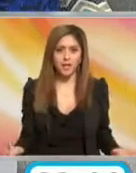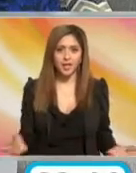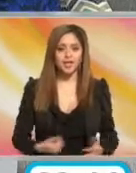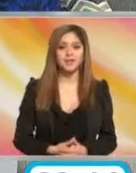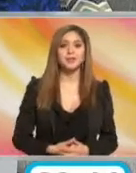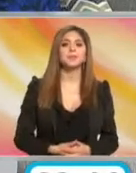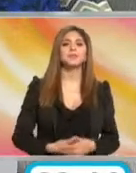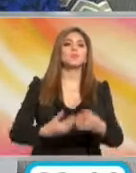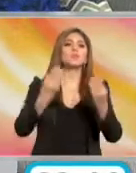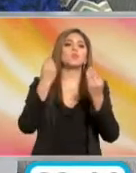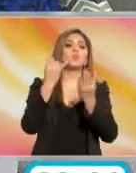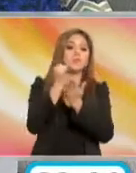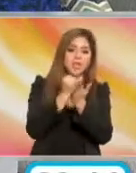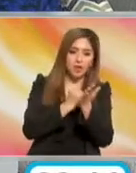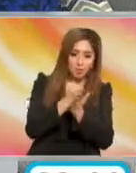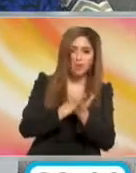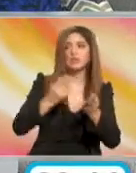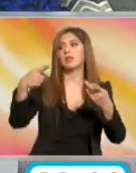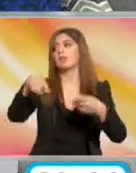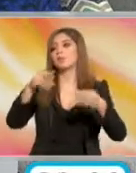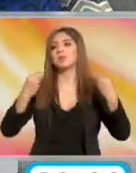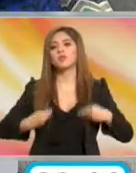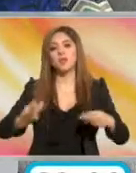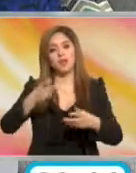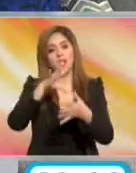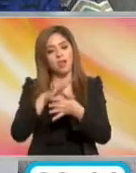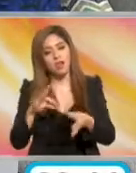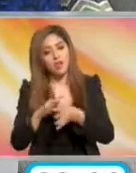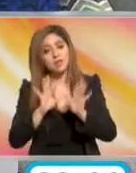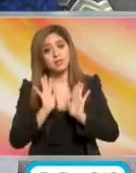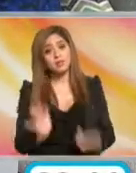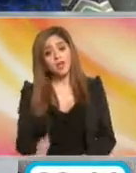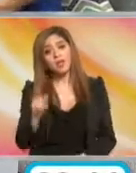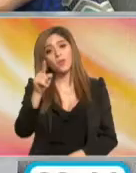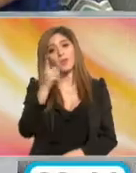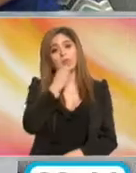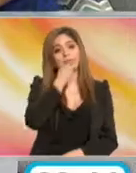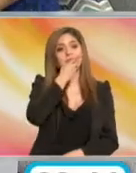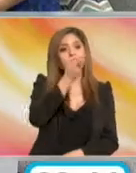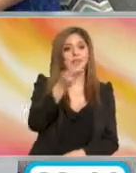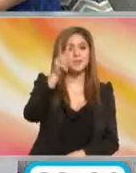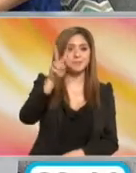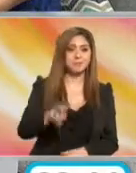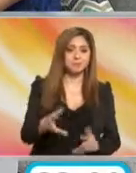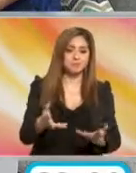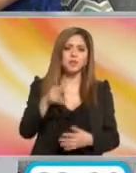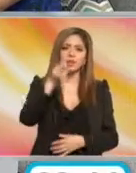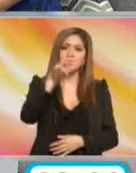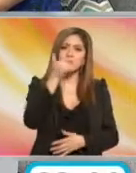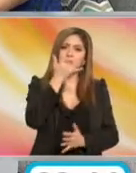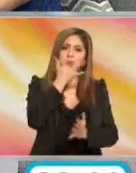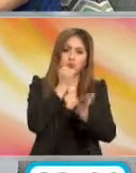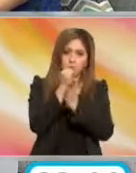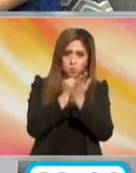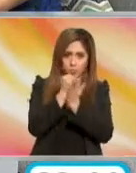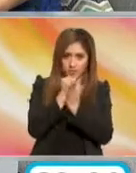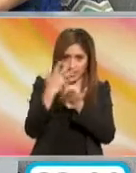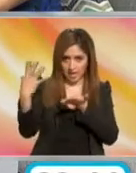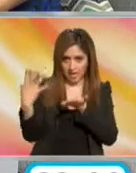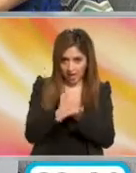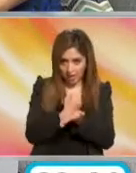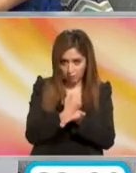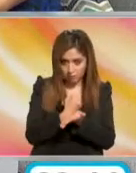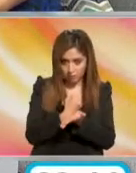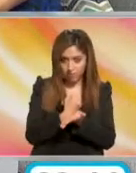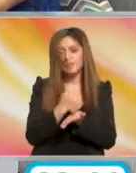Mucha apuesta, ya la cantaron, ya dijeron, ya dijiste, y yo la verdad veo esto A ver, muy ¿De despoblado. qué apuesta estás hablando? ¿La que ganamos? Sí, la que ¿De qué se